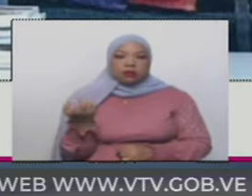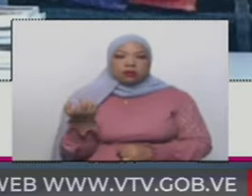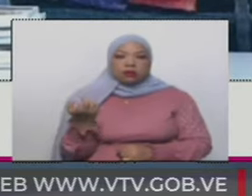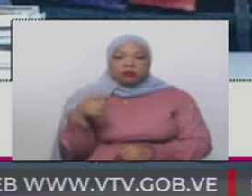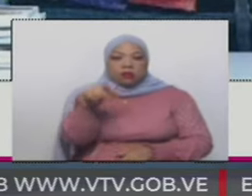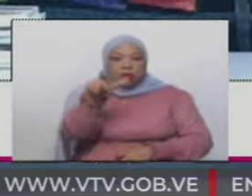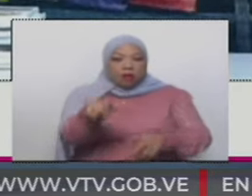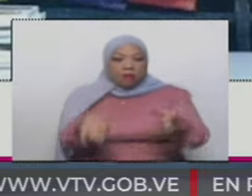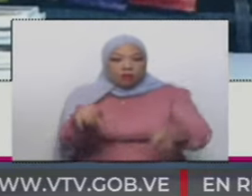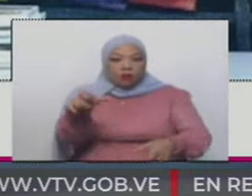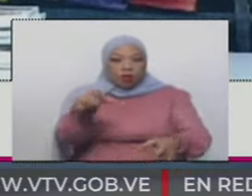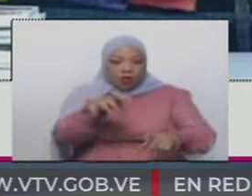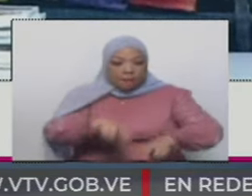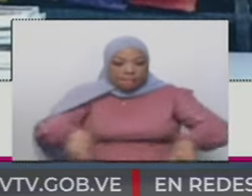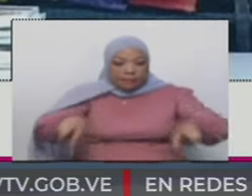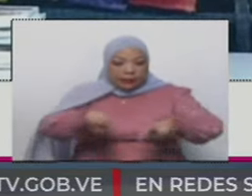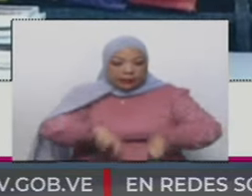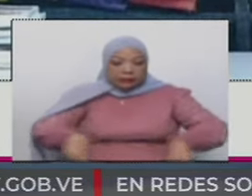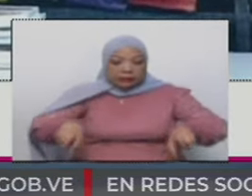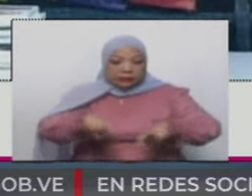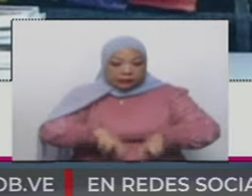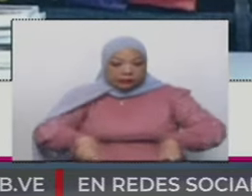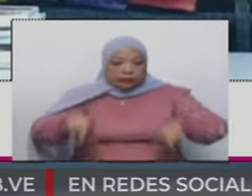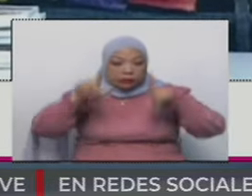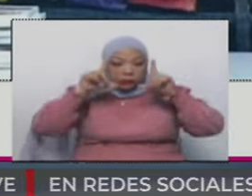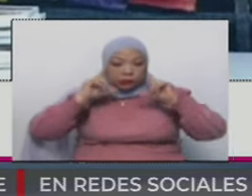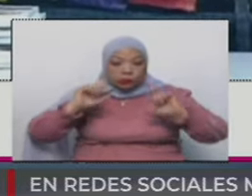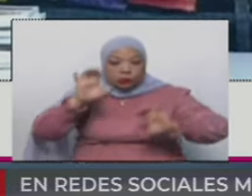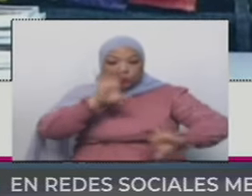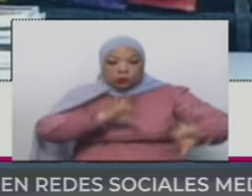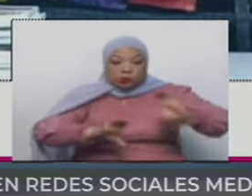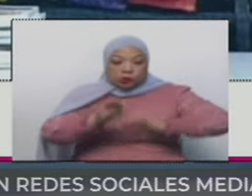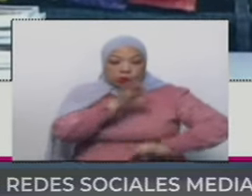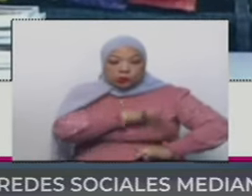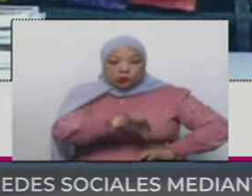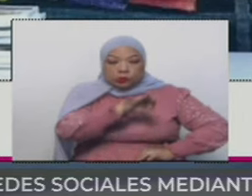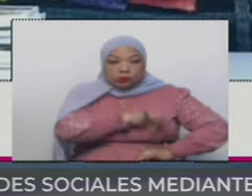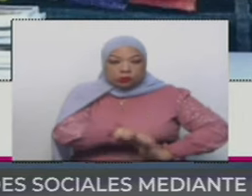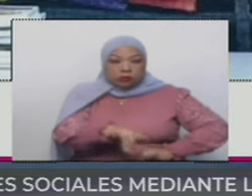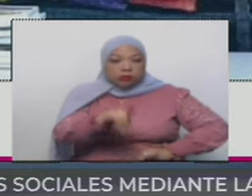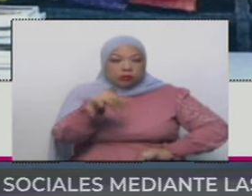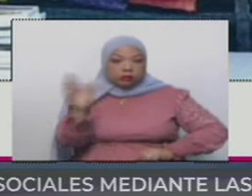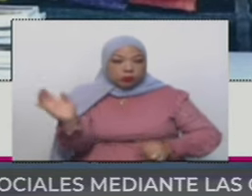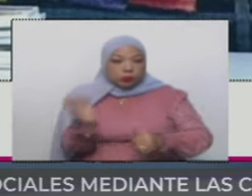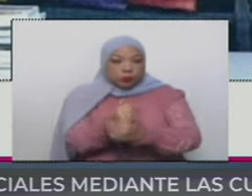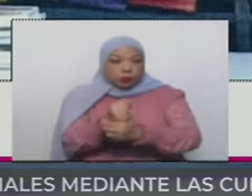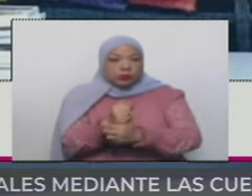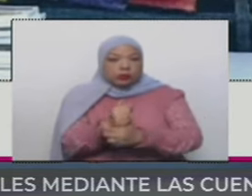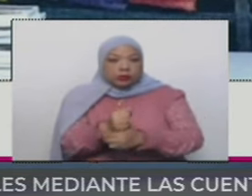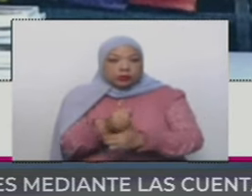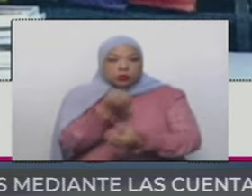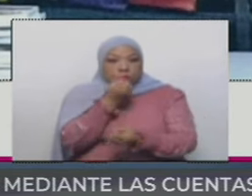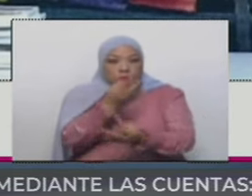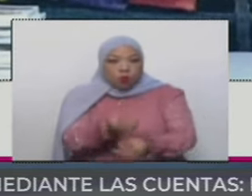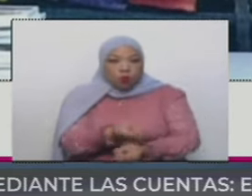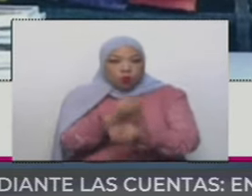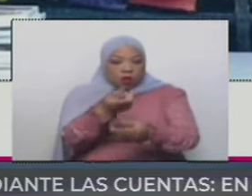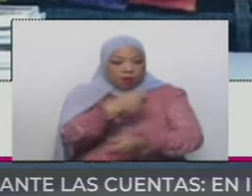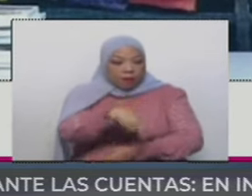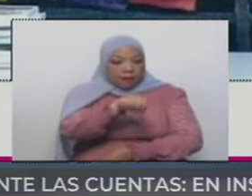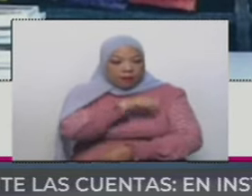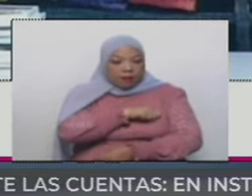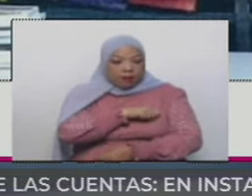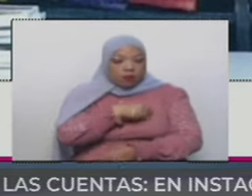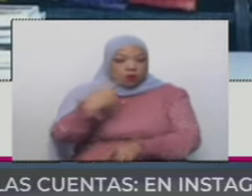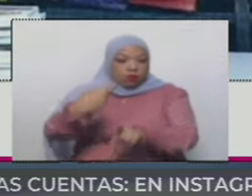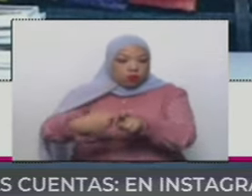connotados investigadores científicos sociales han emitido en España, en